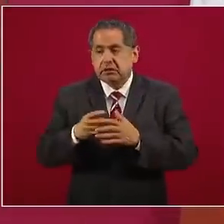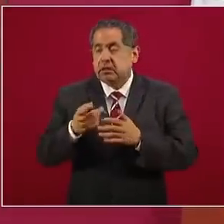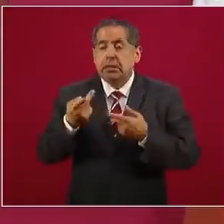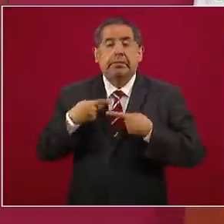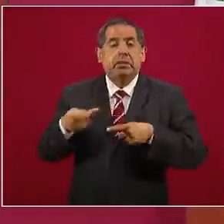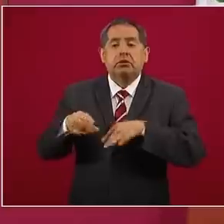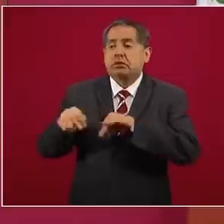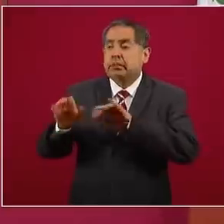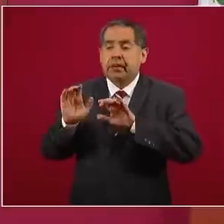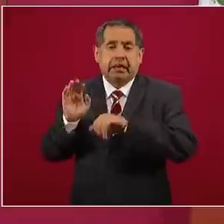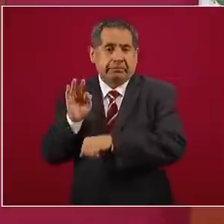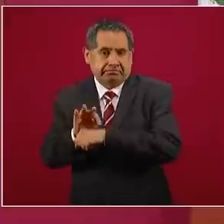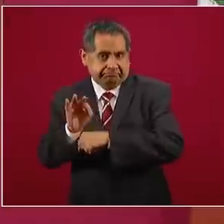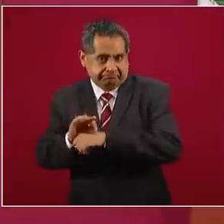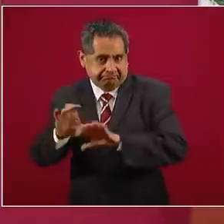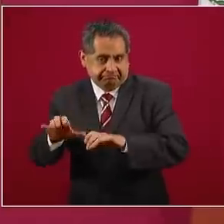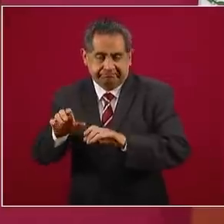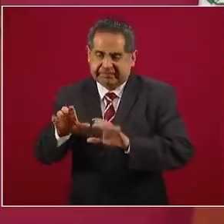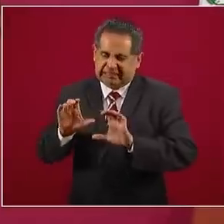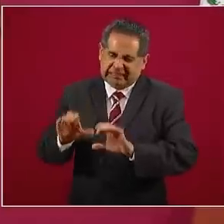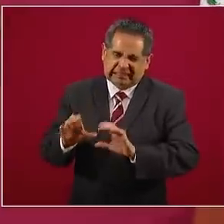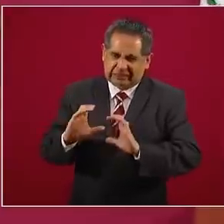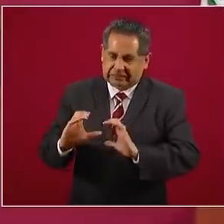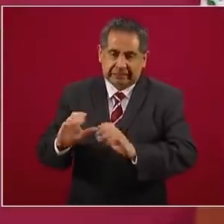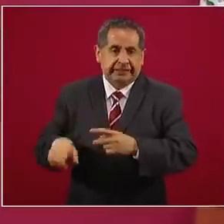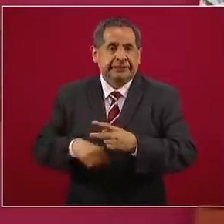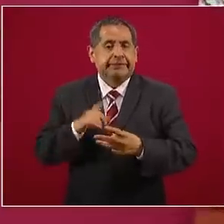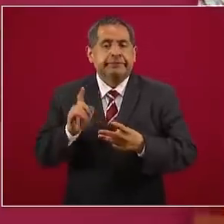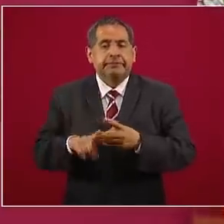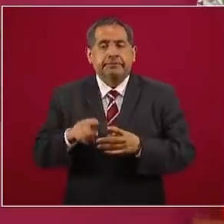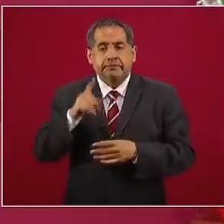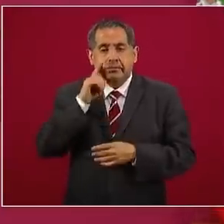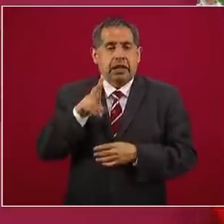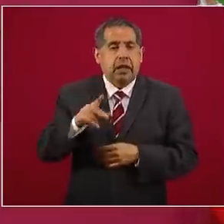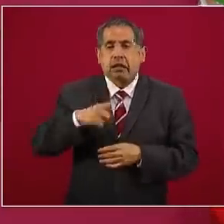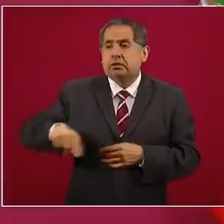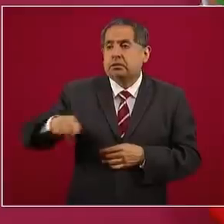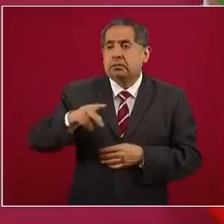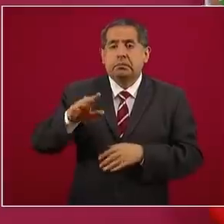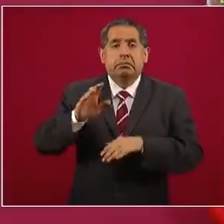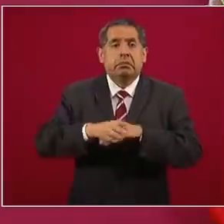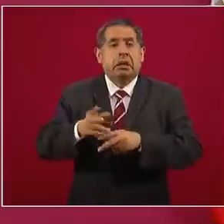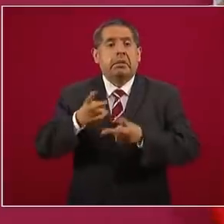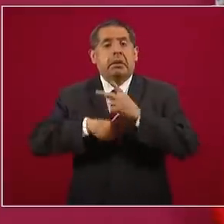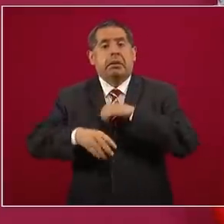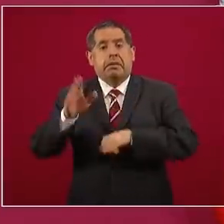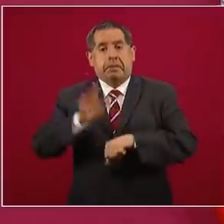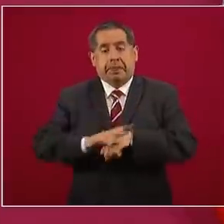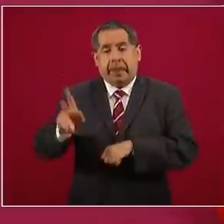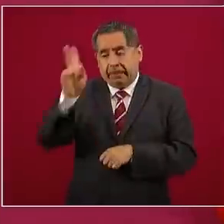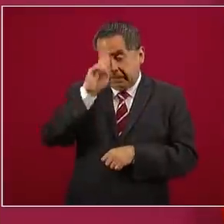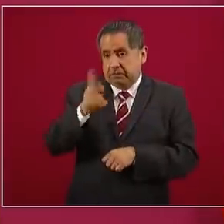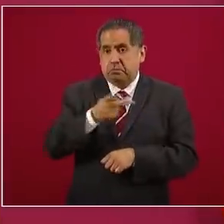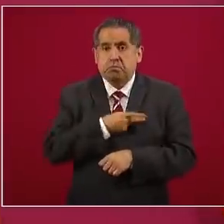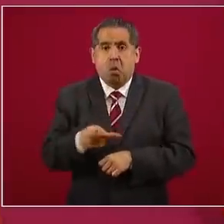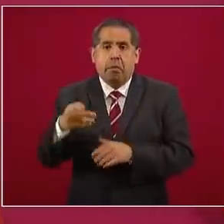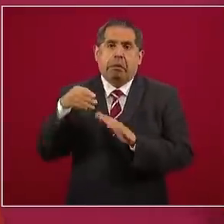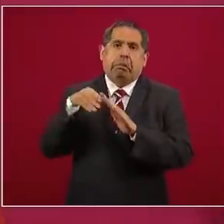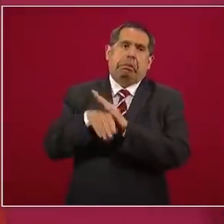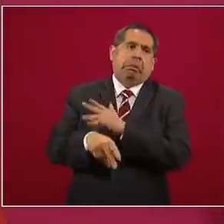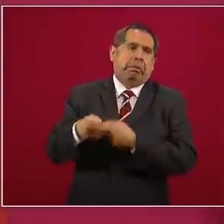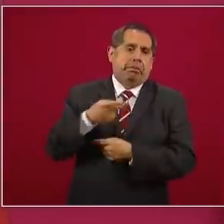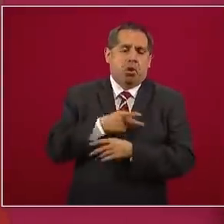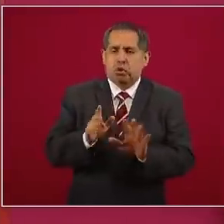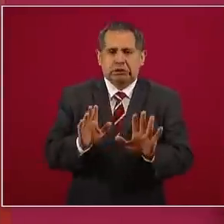empleos, para evitar el empobrecimiento de la gente, el que